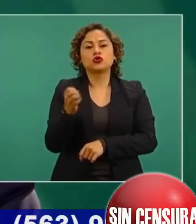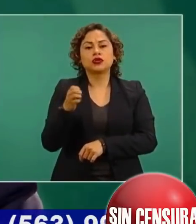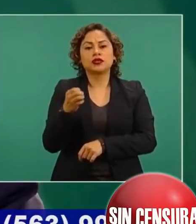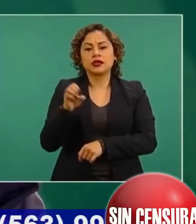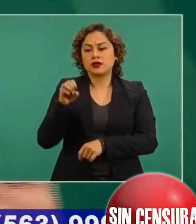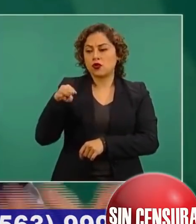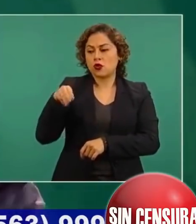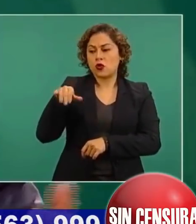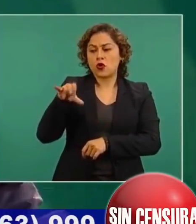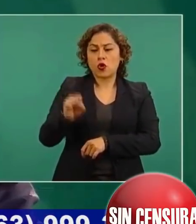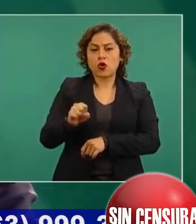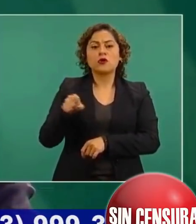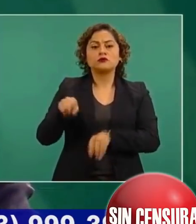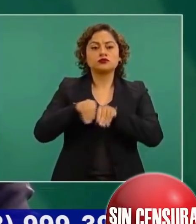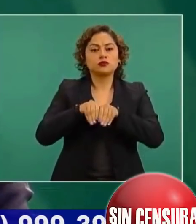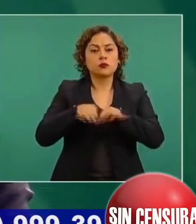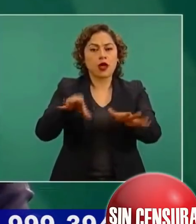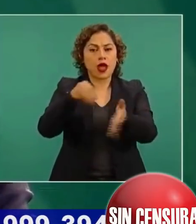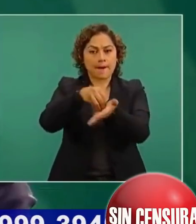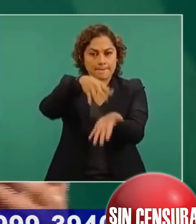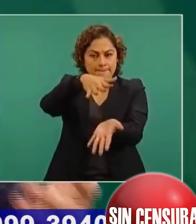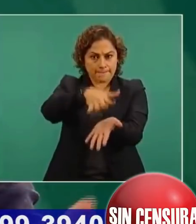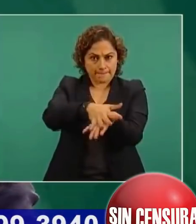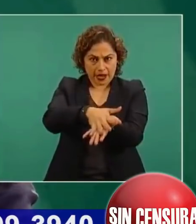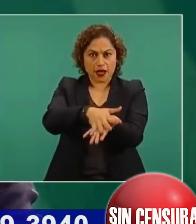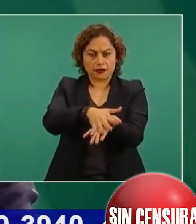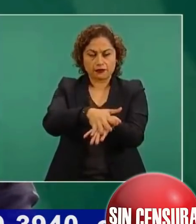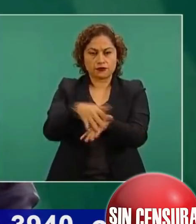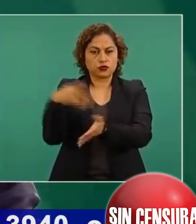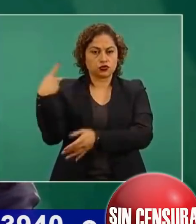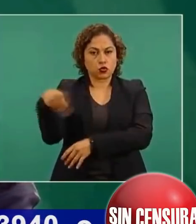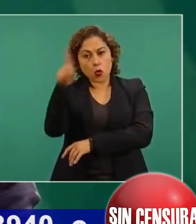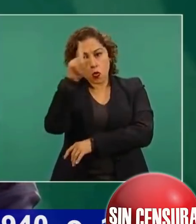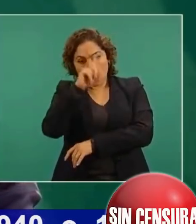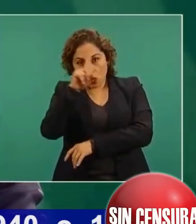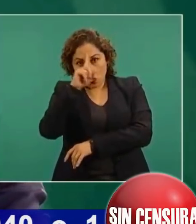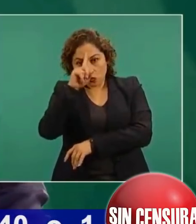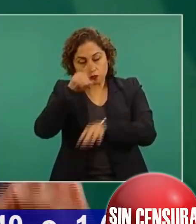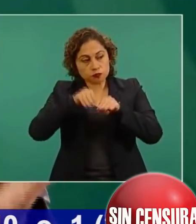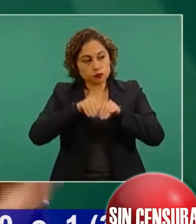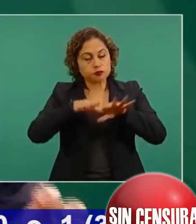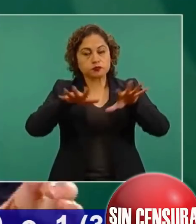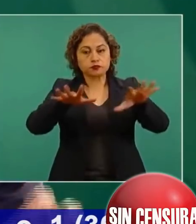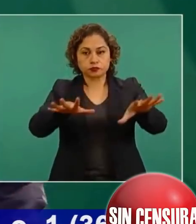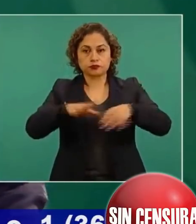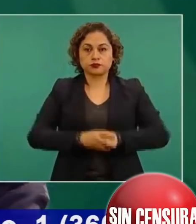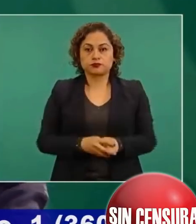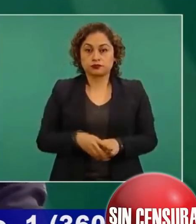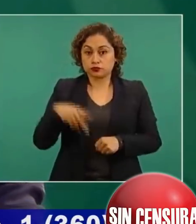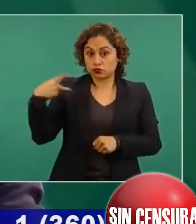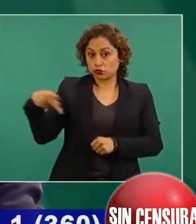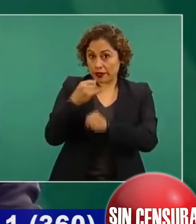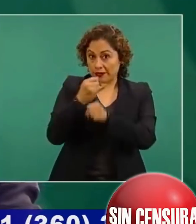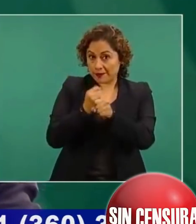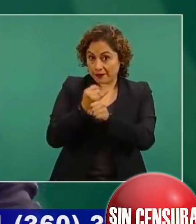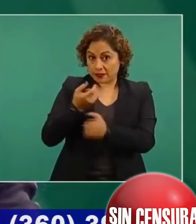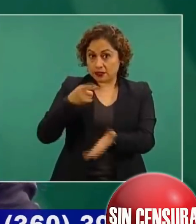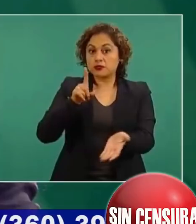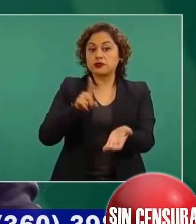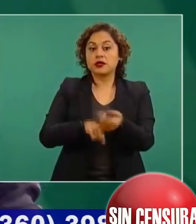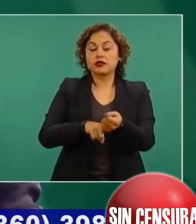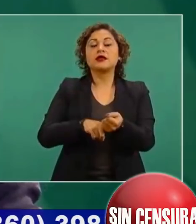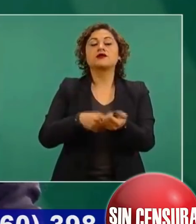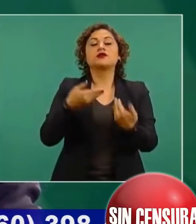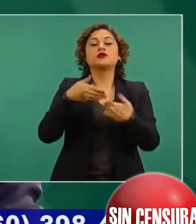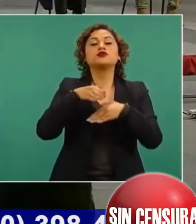Mundial de la Salud publicó su más reciente recomendación interina, específicamente sobre la vacuna de